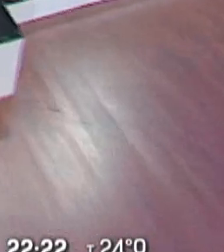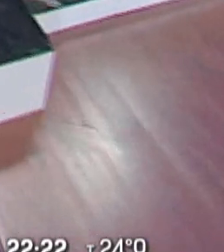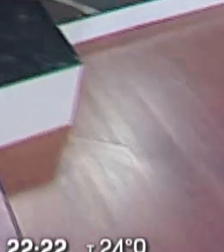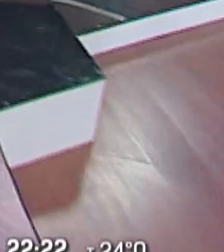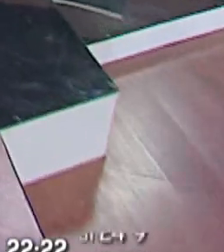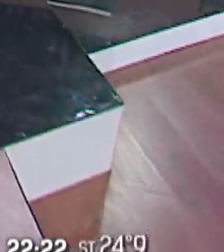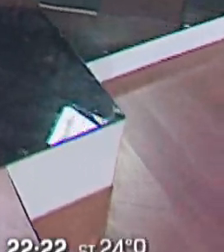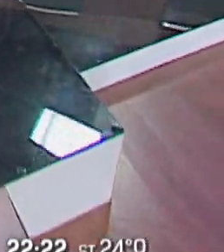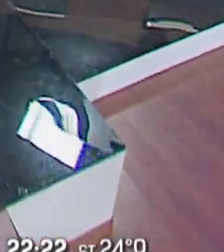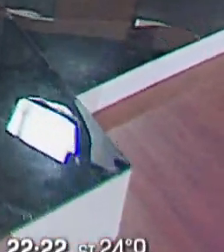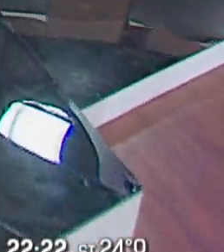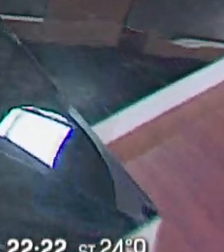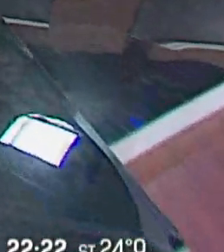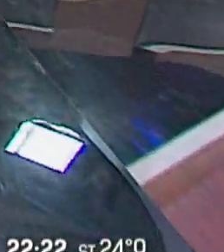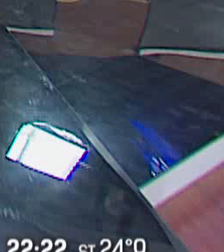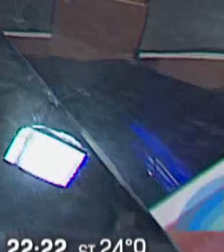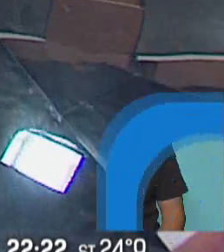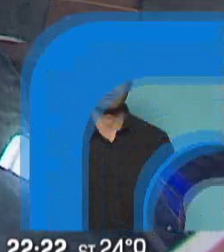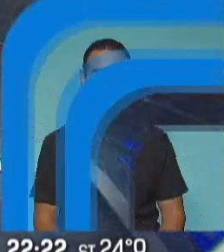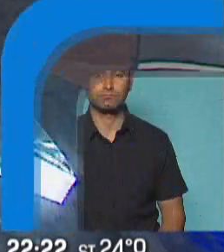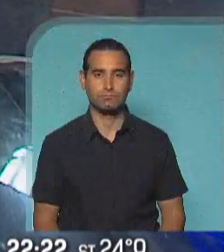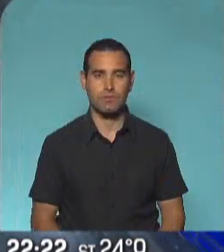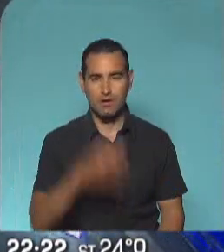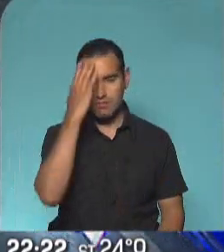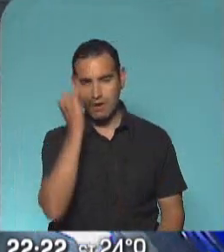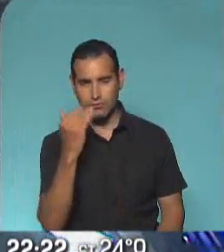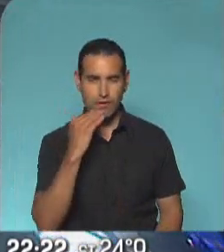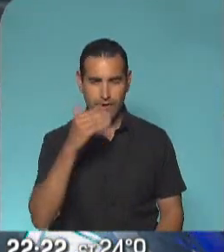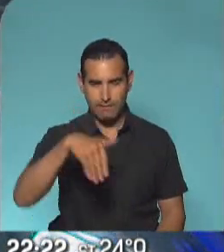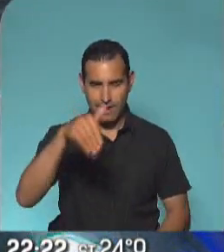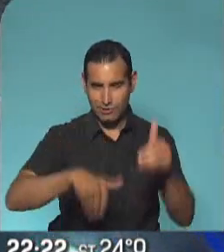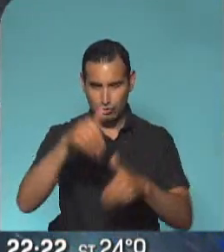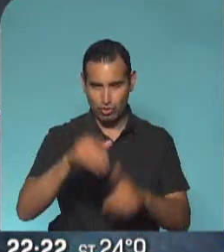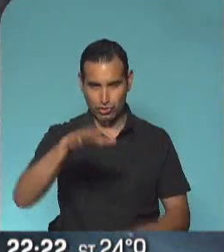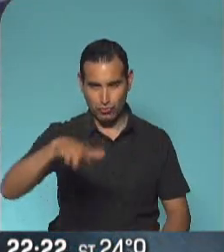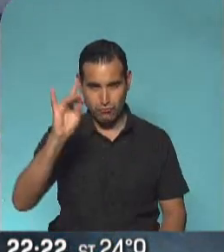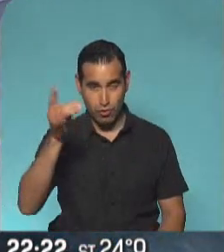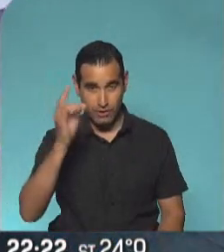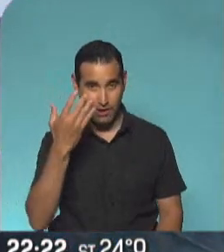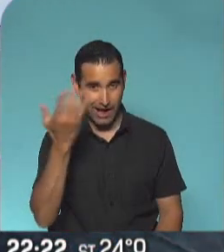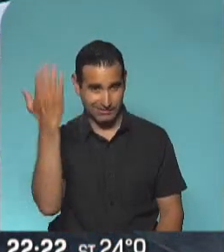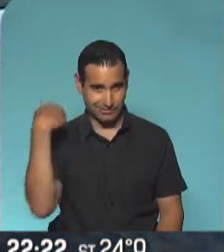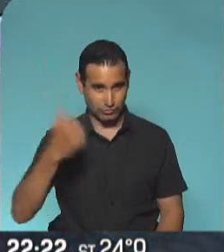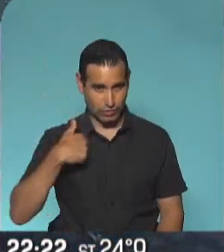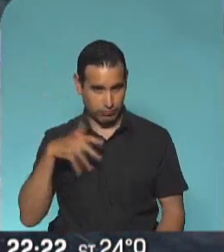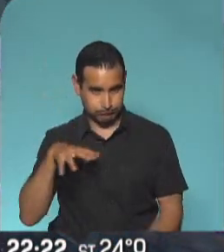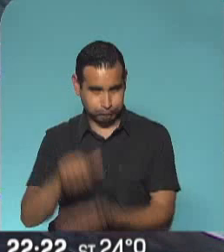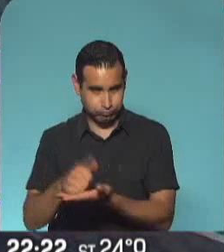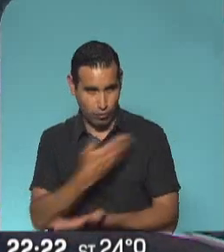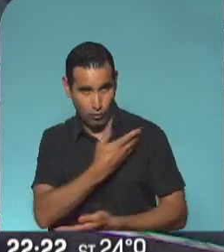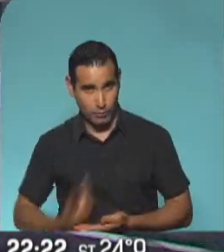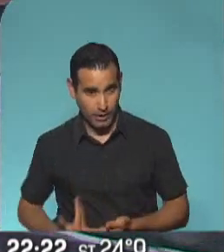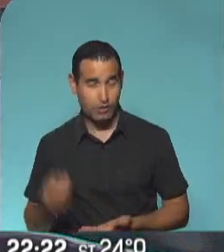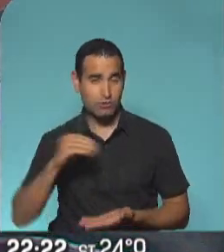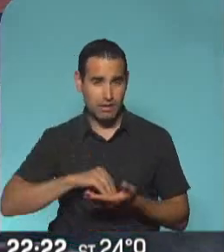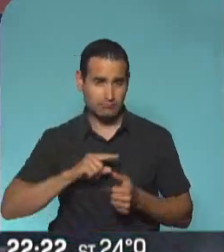En marzo o abril, en principio, habrá elecciones en Bolivia. Finalmente, después del golpe de Estado y después de las medidas que